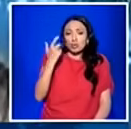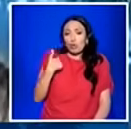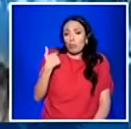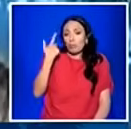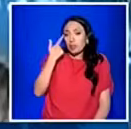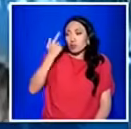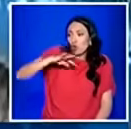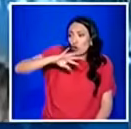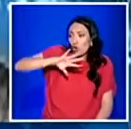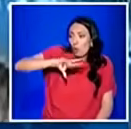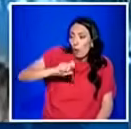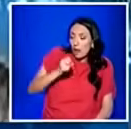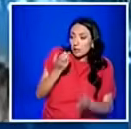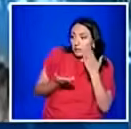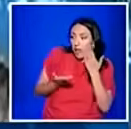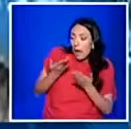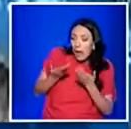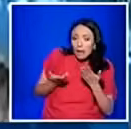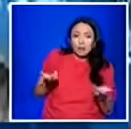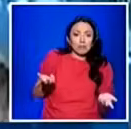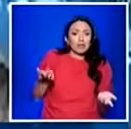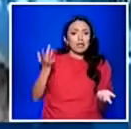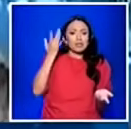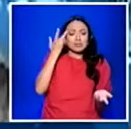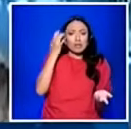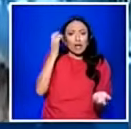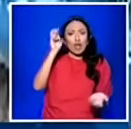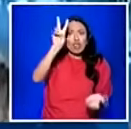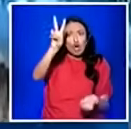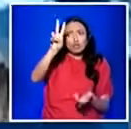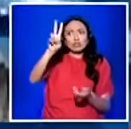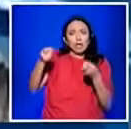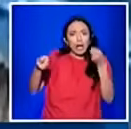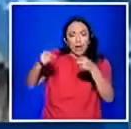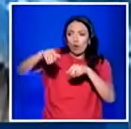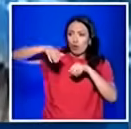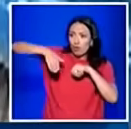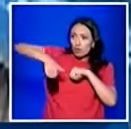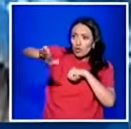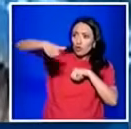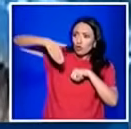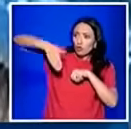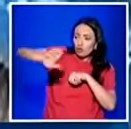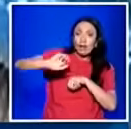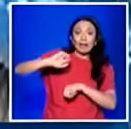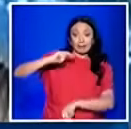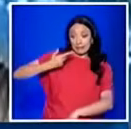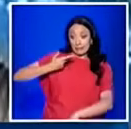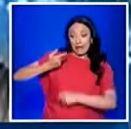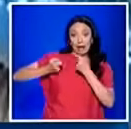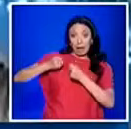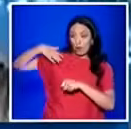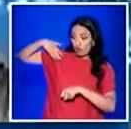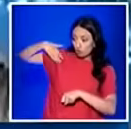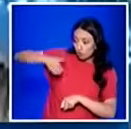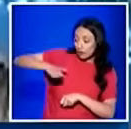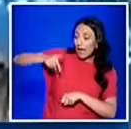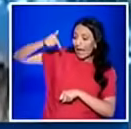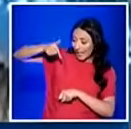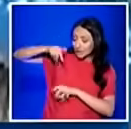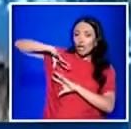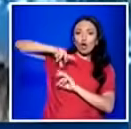robarle, pero porque pasaron dos carros y luego pasa el tercero y a ese carro fue